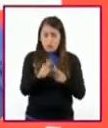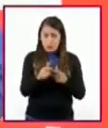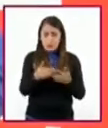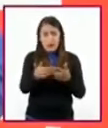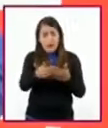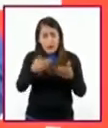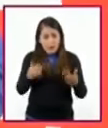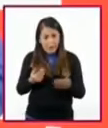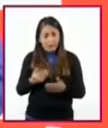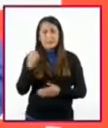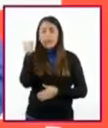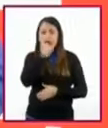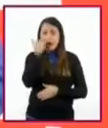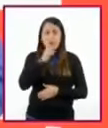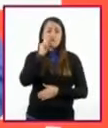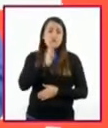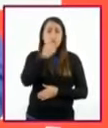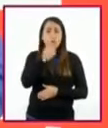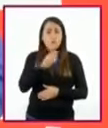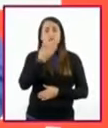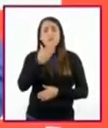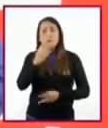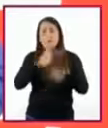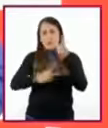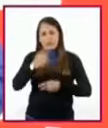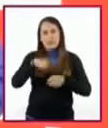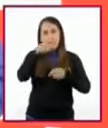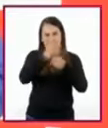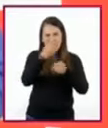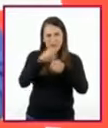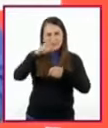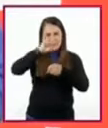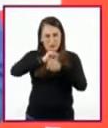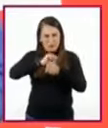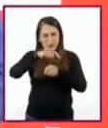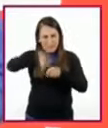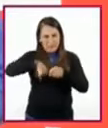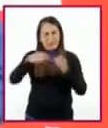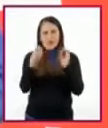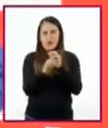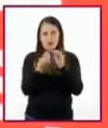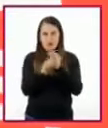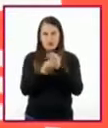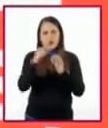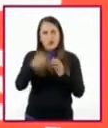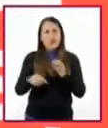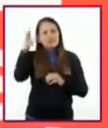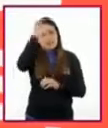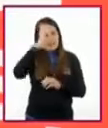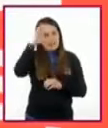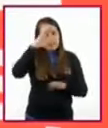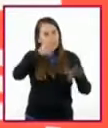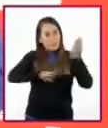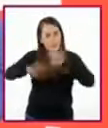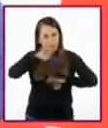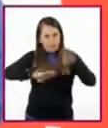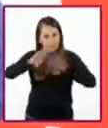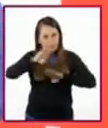la bienvenida a nuestras alumnas y alumnos de primer grado de secundaria a una sesión más de ciencias-biología.